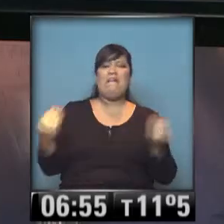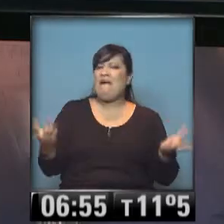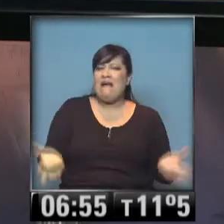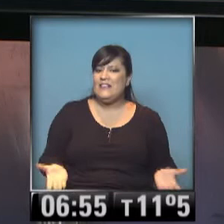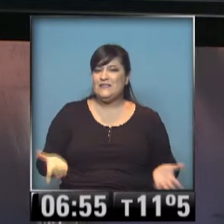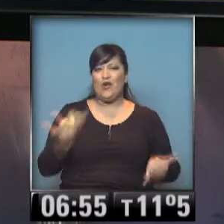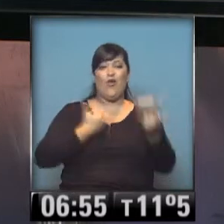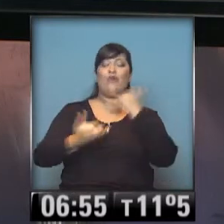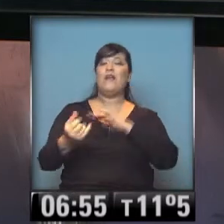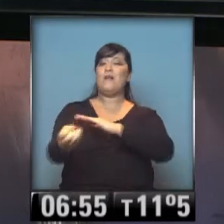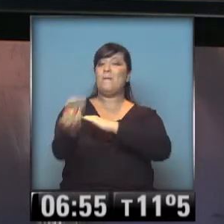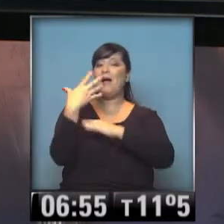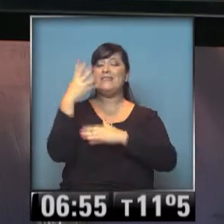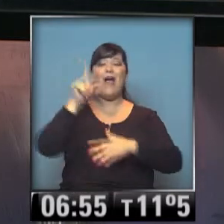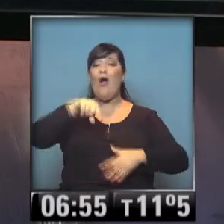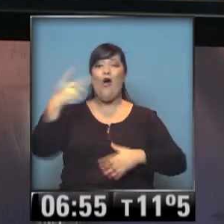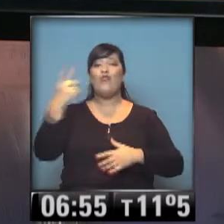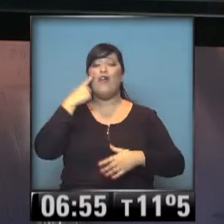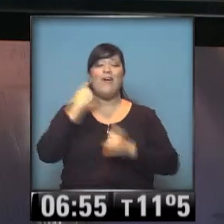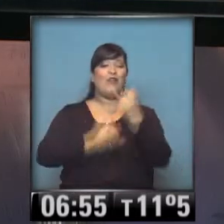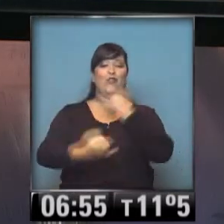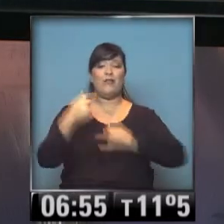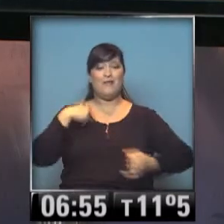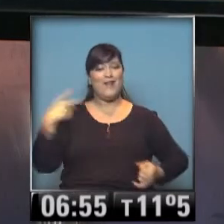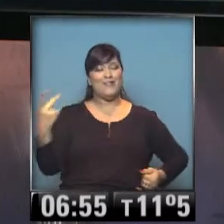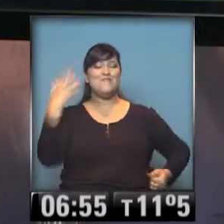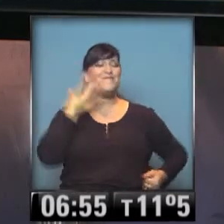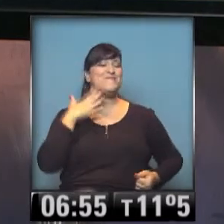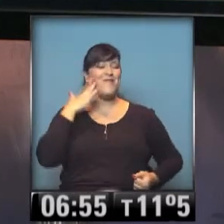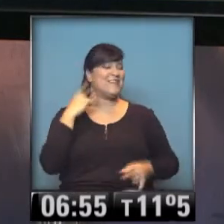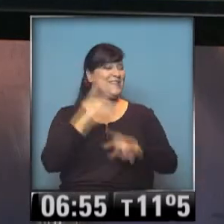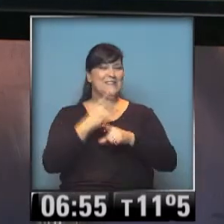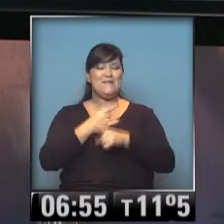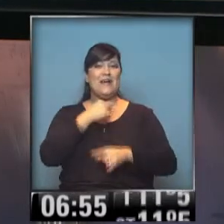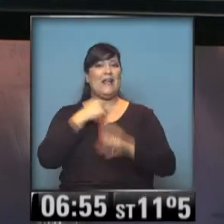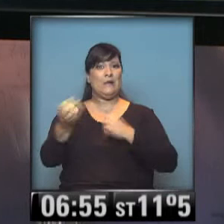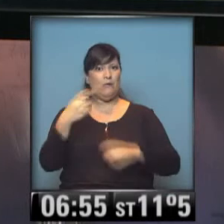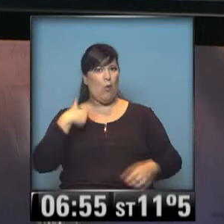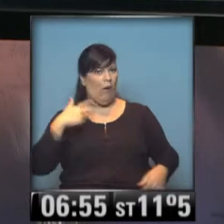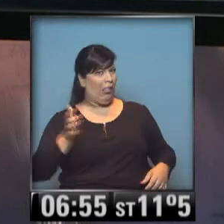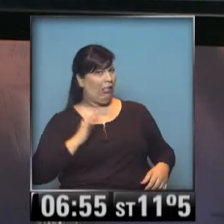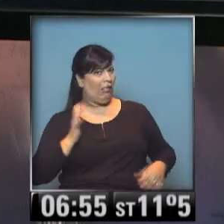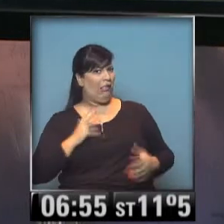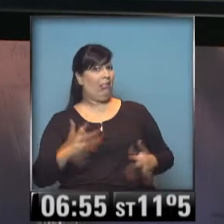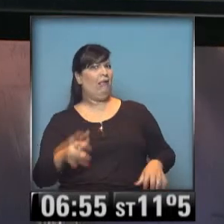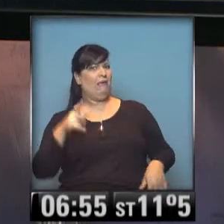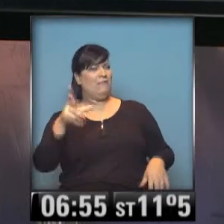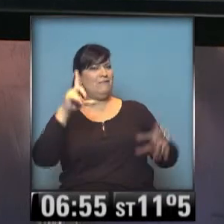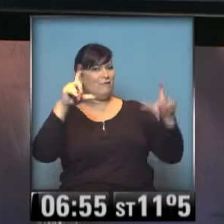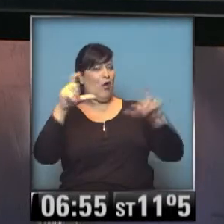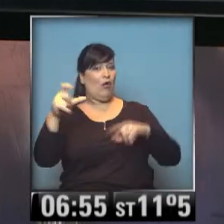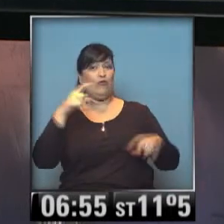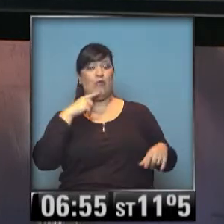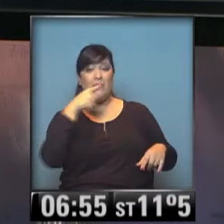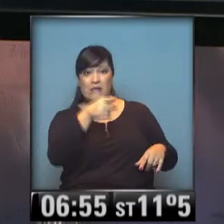más. Mandanos otro mensaje, que somos unas mimosas aquí, ¿eh? Sí, da miedo, te digo, esa foto, ¿eh? Y me dice, me voy para el